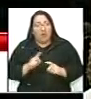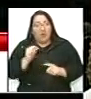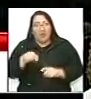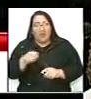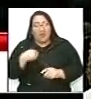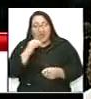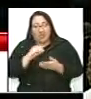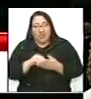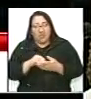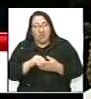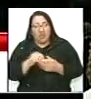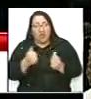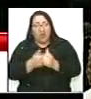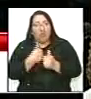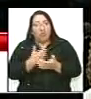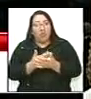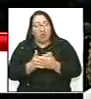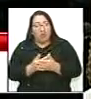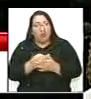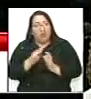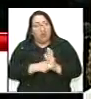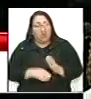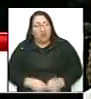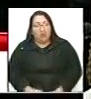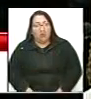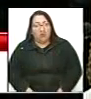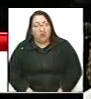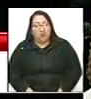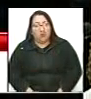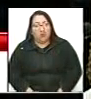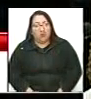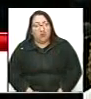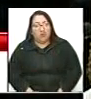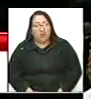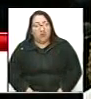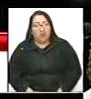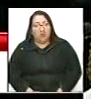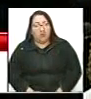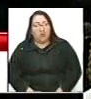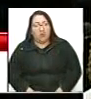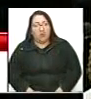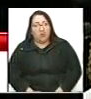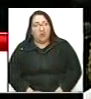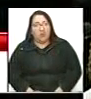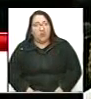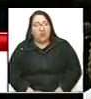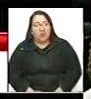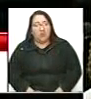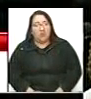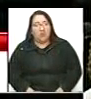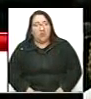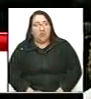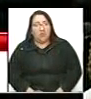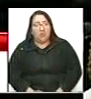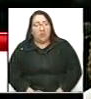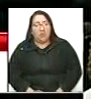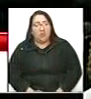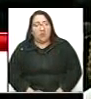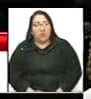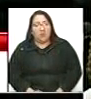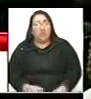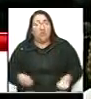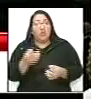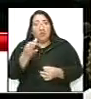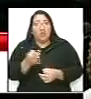que estar escoltada con indicios mínimos, como en este caso del encubrimiento, donde sí sería, evidentemente,